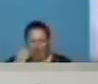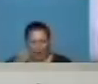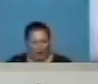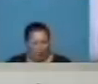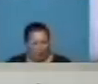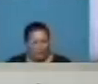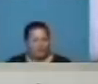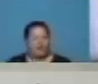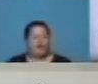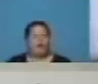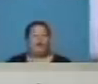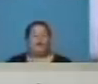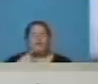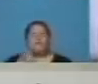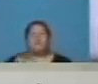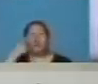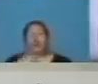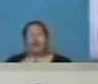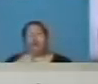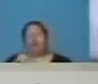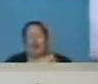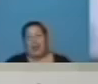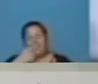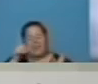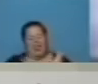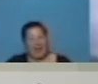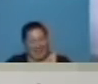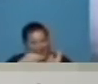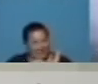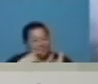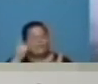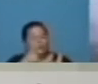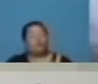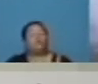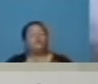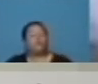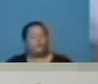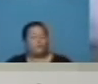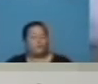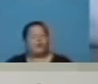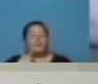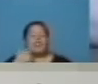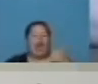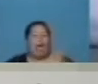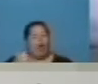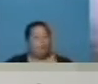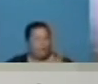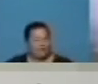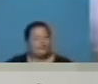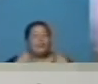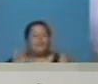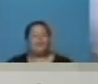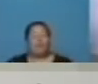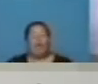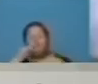vergonzante? Declaró inconstitucional el artículo del Código Procesal Constitucional que dice que la competencia se otorga